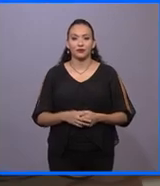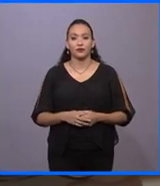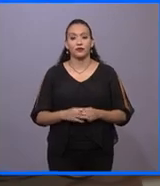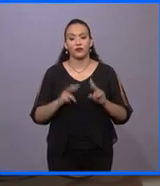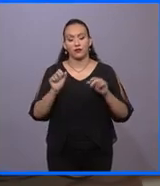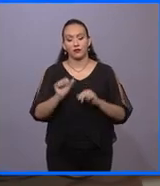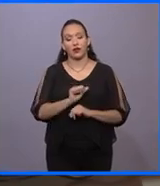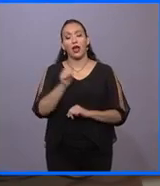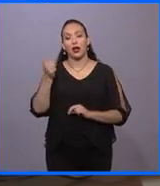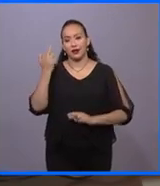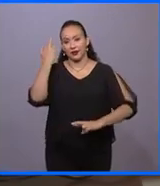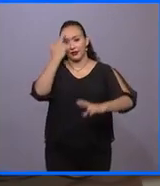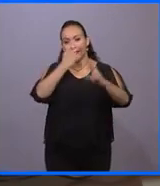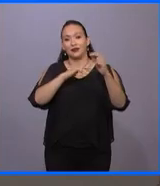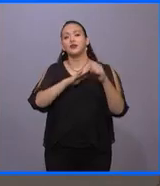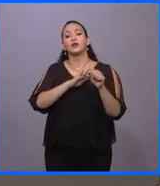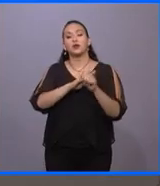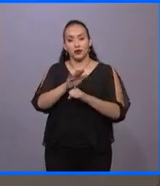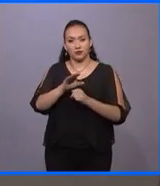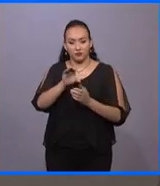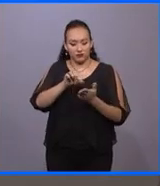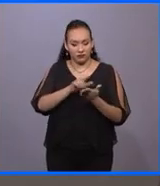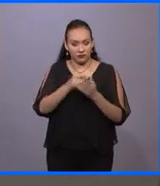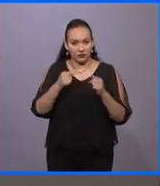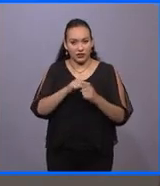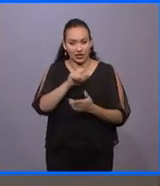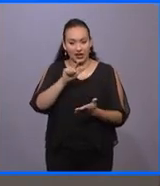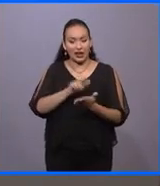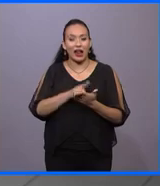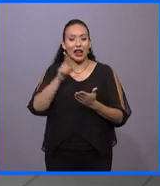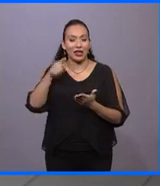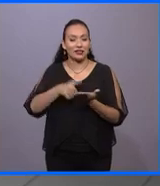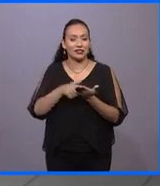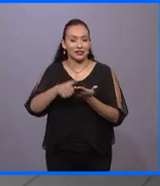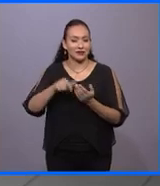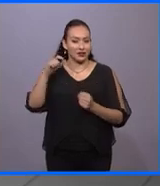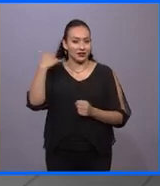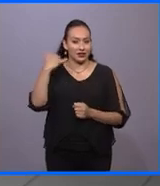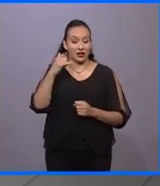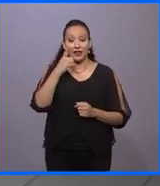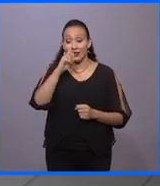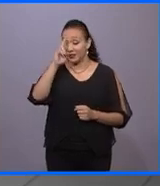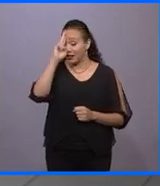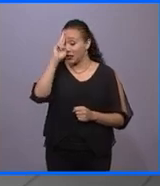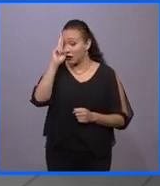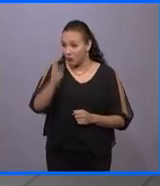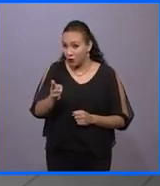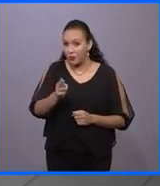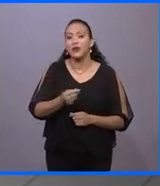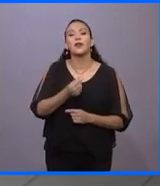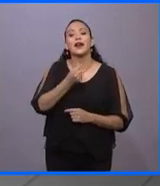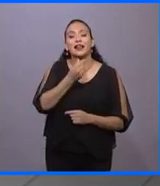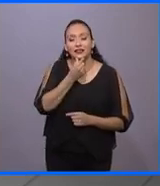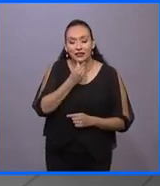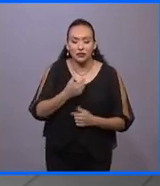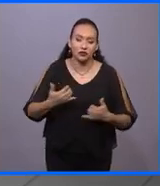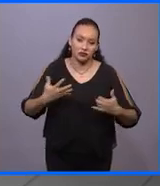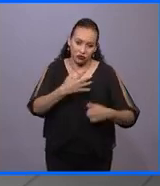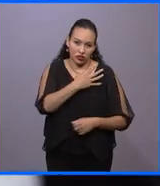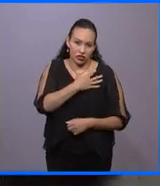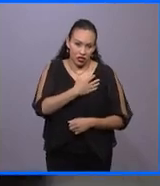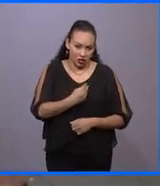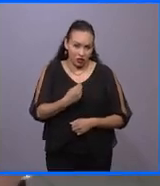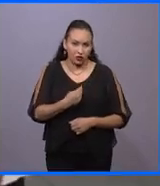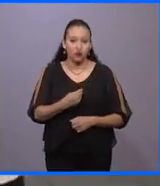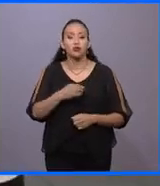otro asunto, declaró inconstitucional que la ley del registro civil de Yucatán prohibiera de forma absoluta el registrar a hijas e hijos con